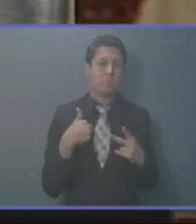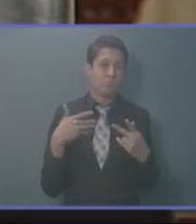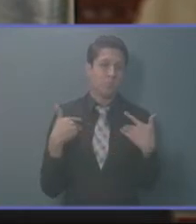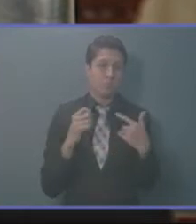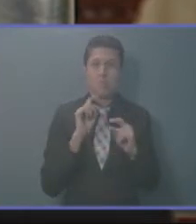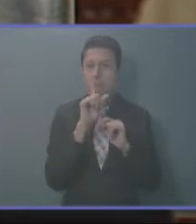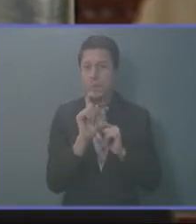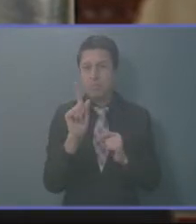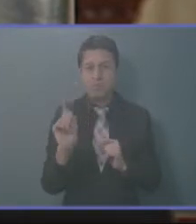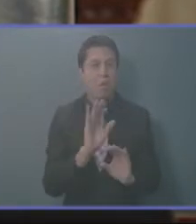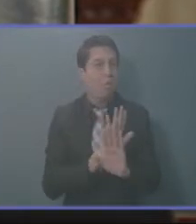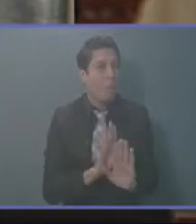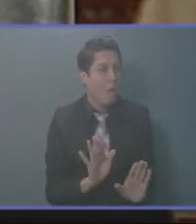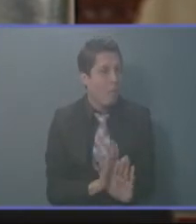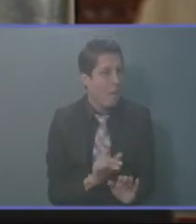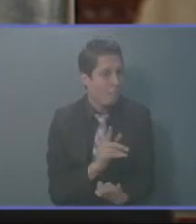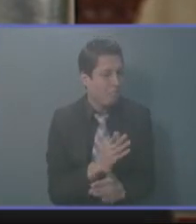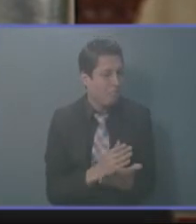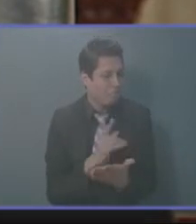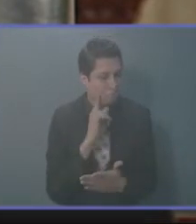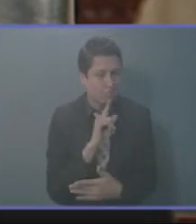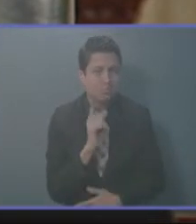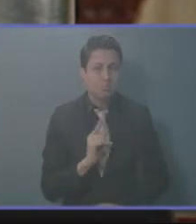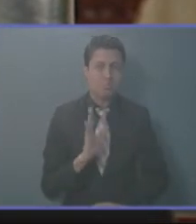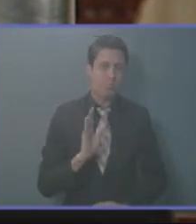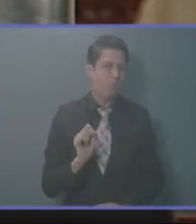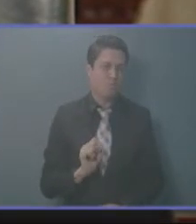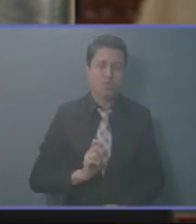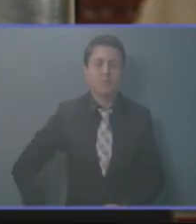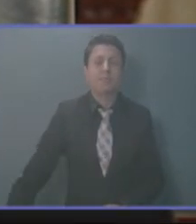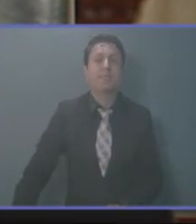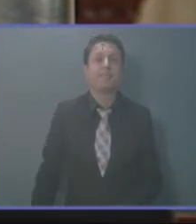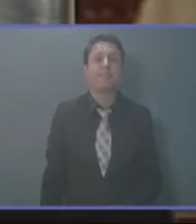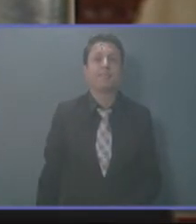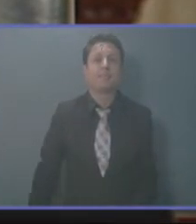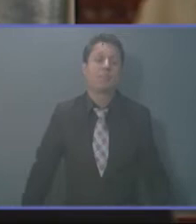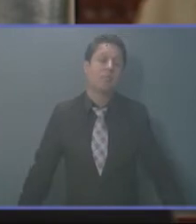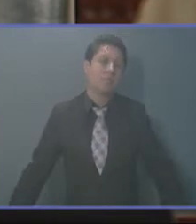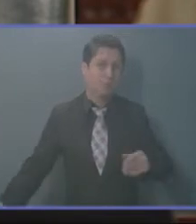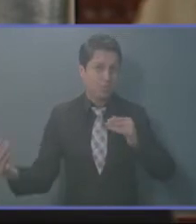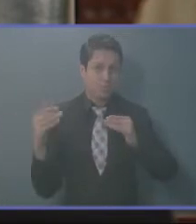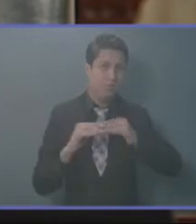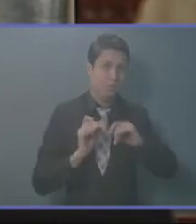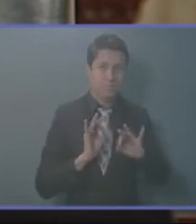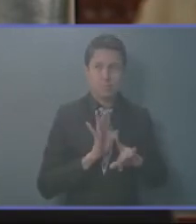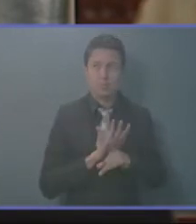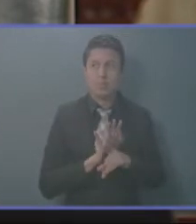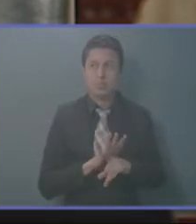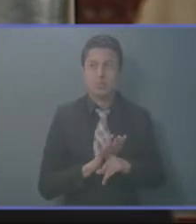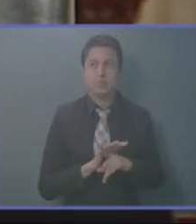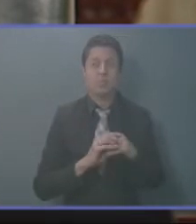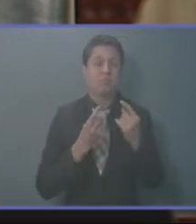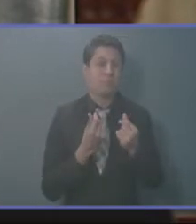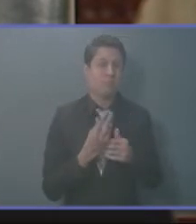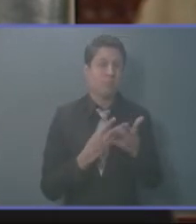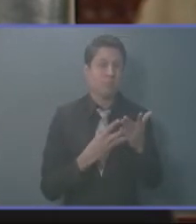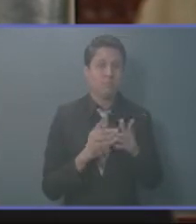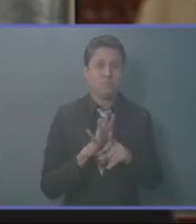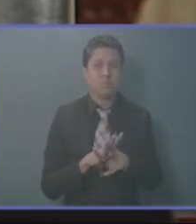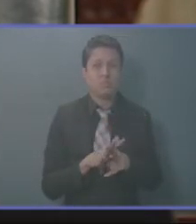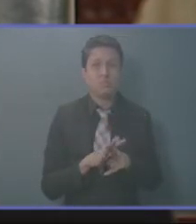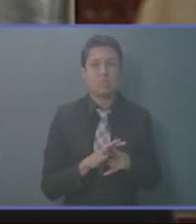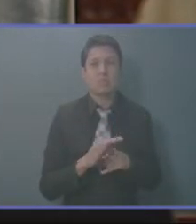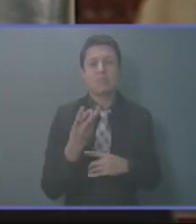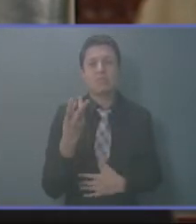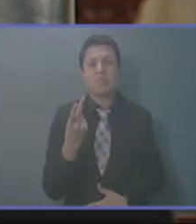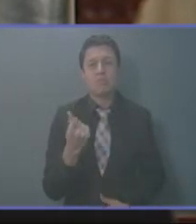Salud, como se pretende en el caso, pues dicha asignación, además de crear una presión al gasto público, vendría a agravar el